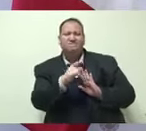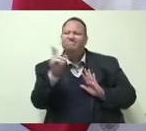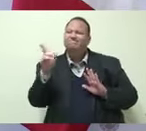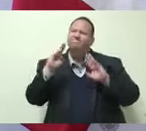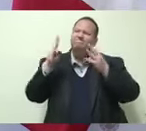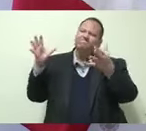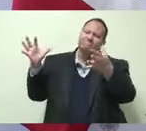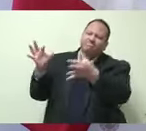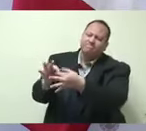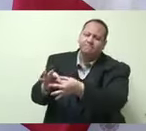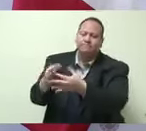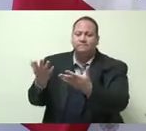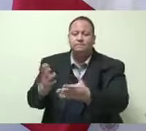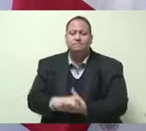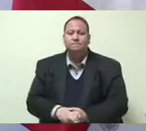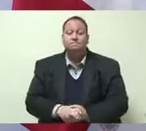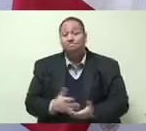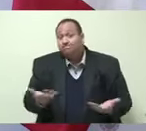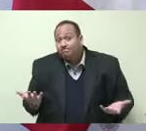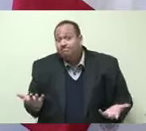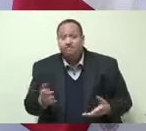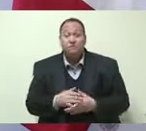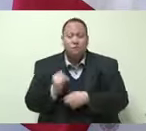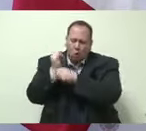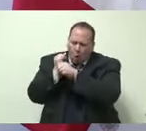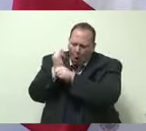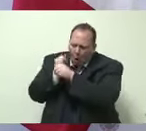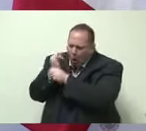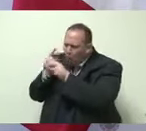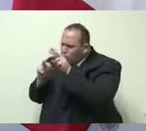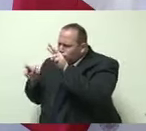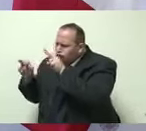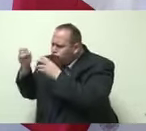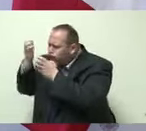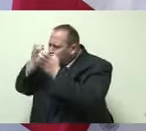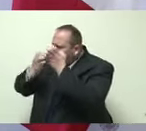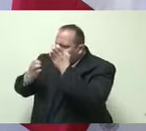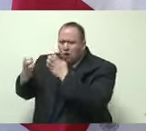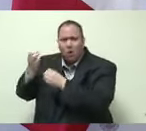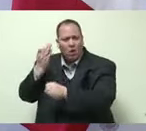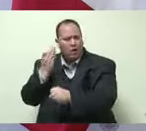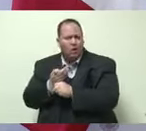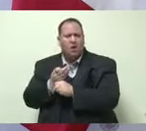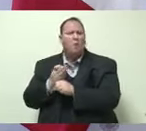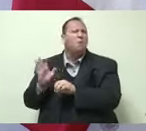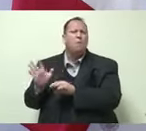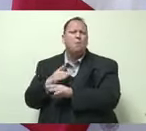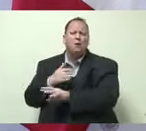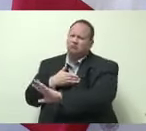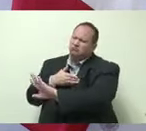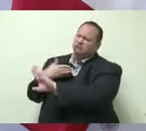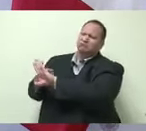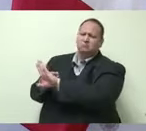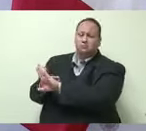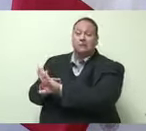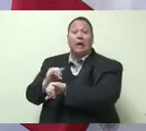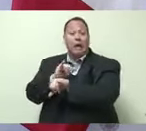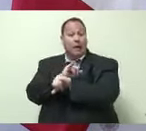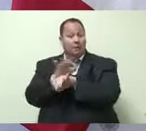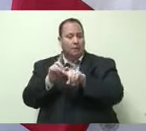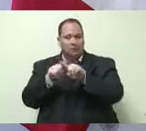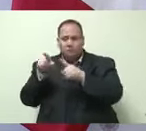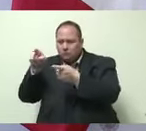crimen organizado, que se están investigando ya y atendiendo las causas que pudieran haber originado. Hay diversa información,